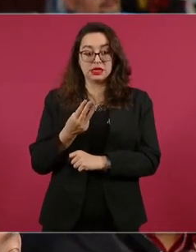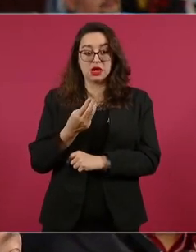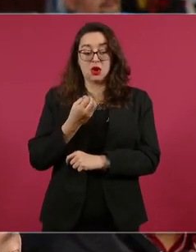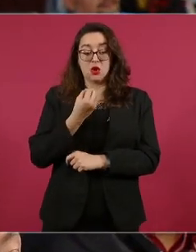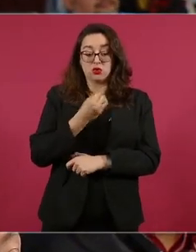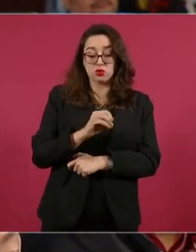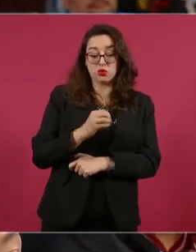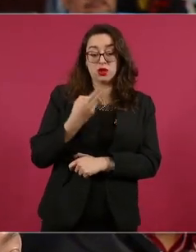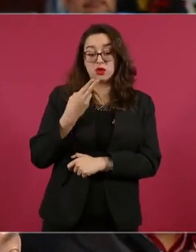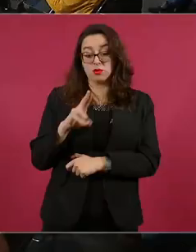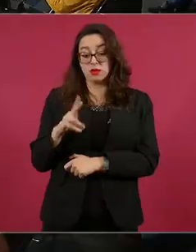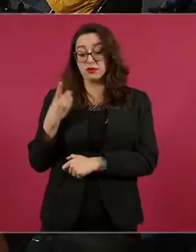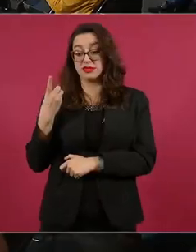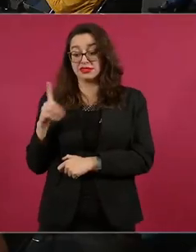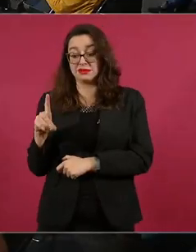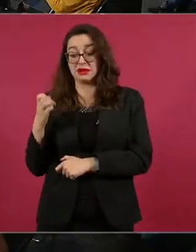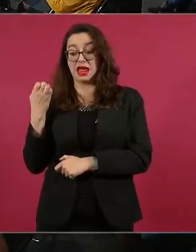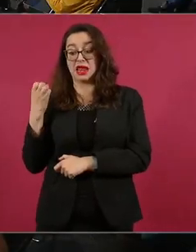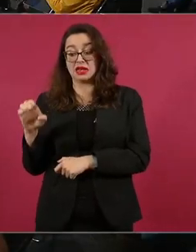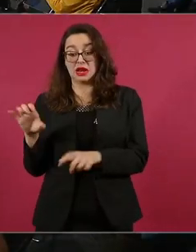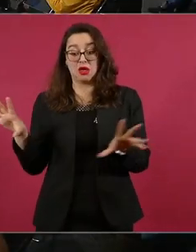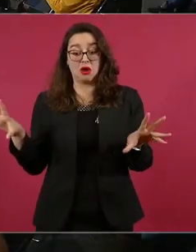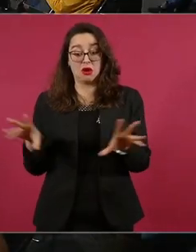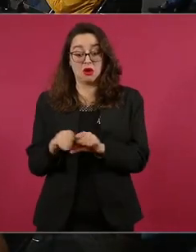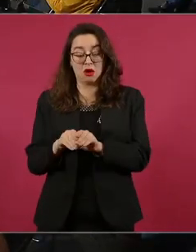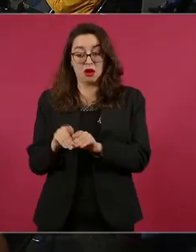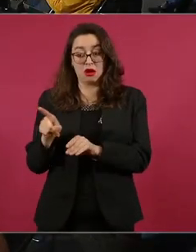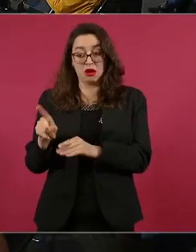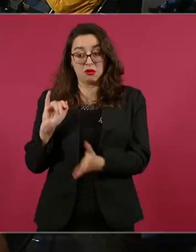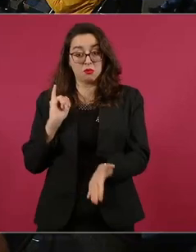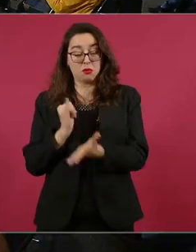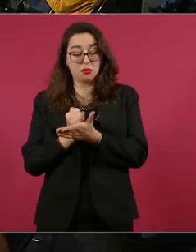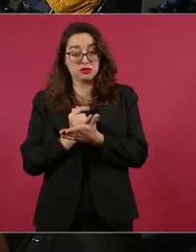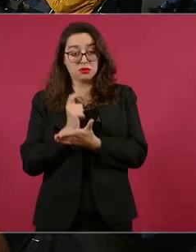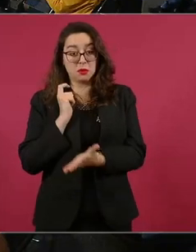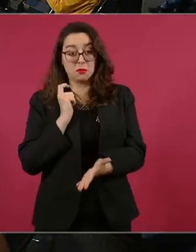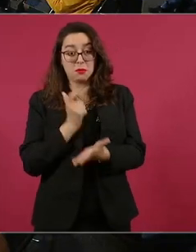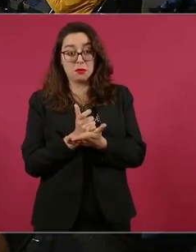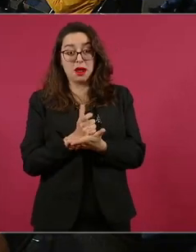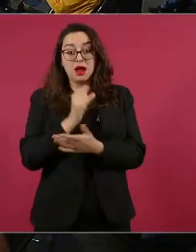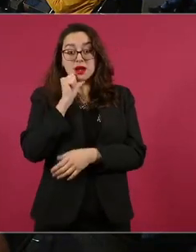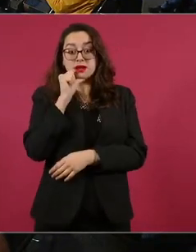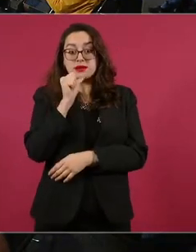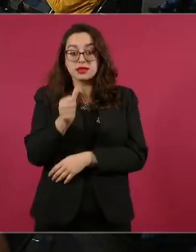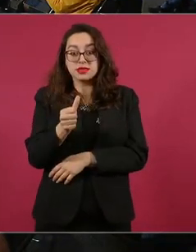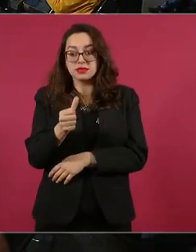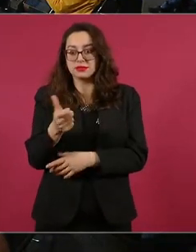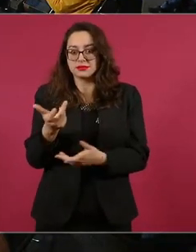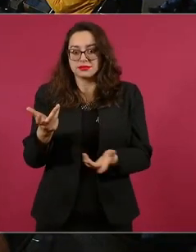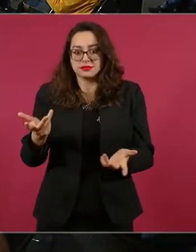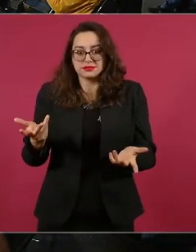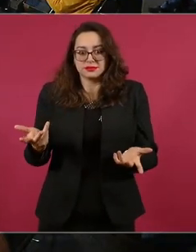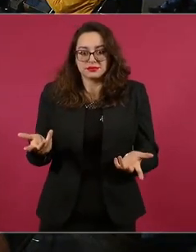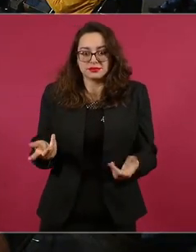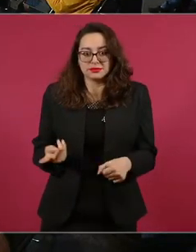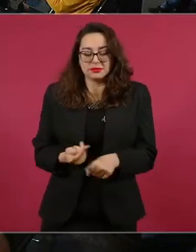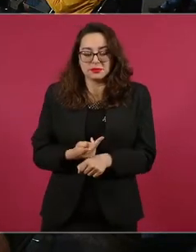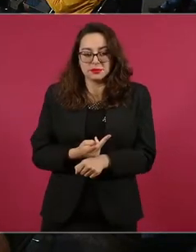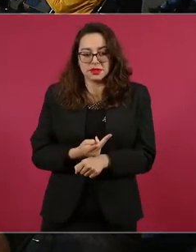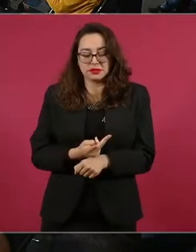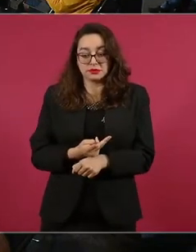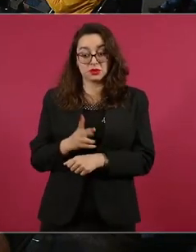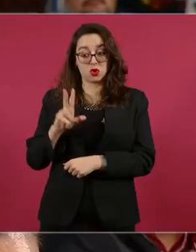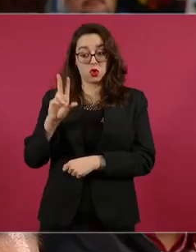y el pasado mes de enero, que se condonaría a Pemex, pero ¿de dónde serían? Están hablando de